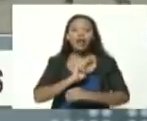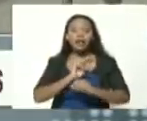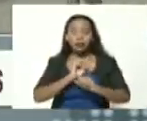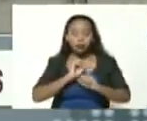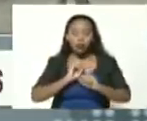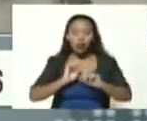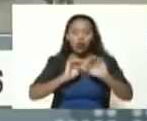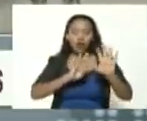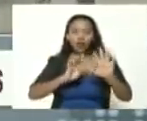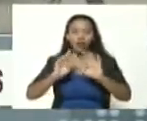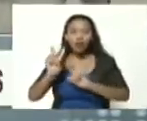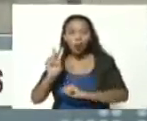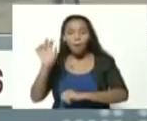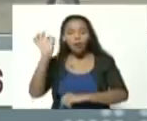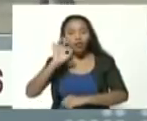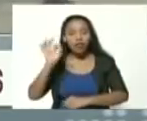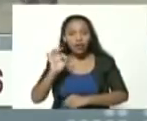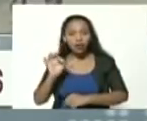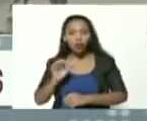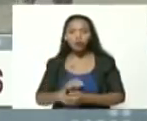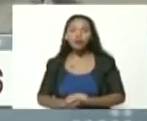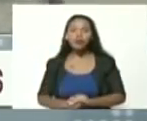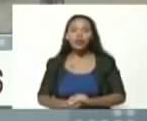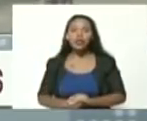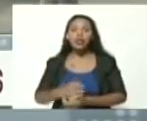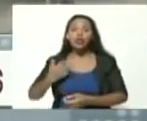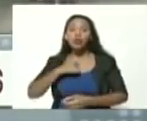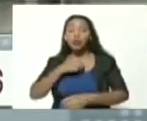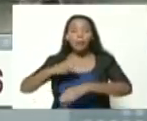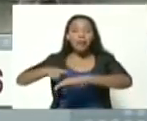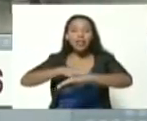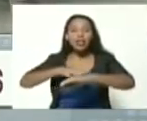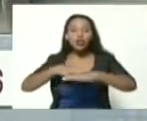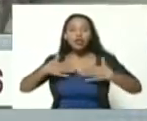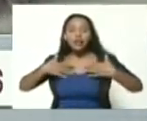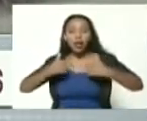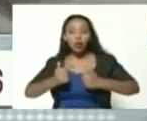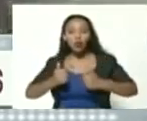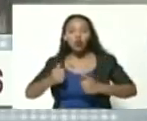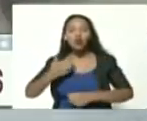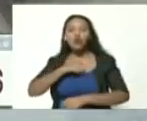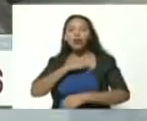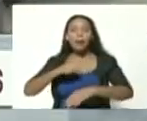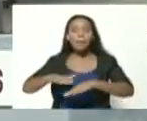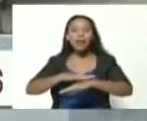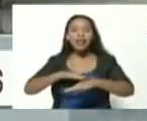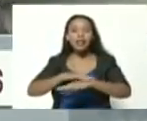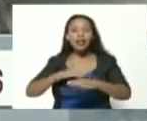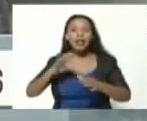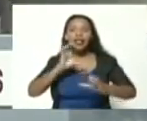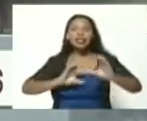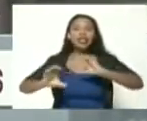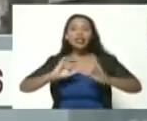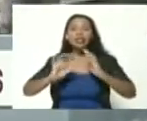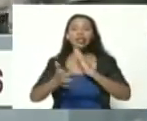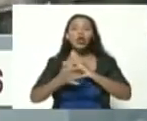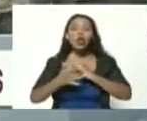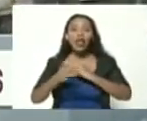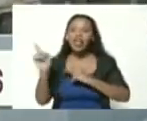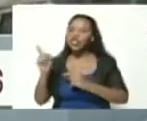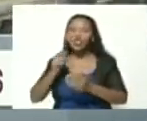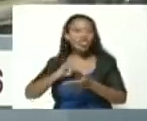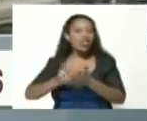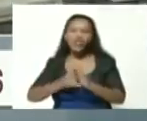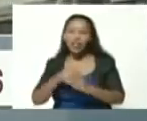92%. Aquí está nuestro ministro de Salud y nuestra ministra de Ciencia y Tecnología. ¿Y saben lo que eso